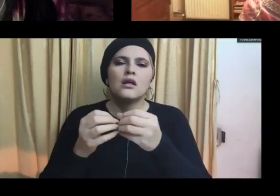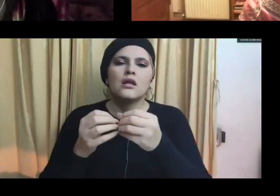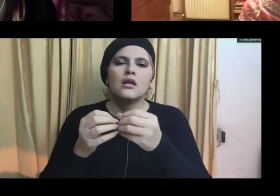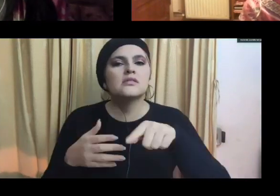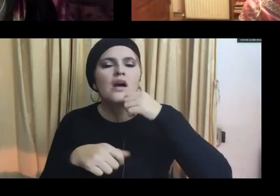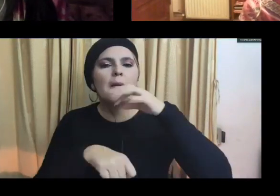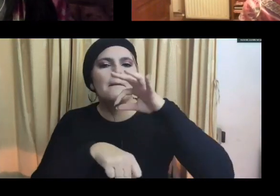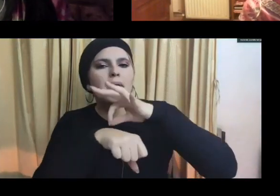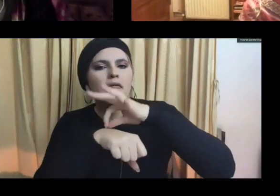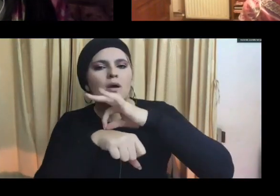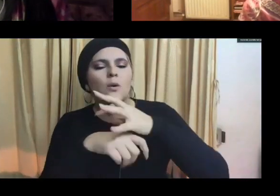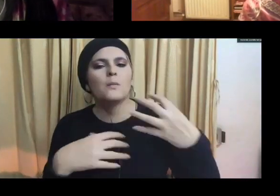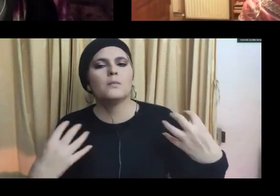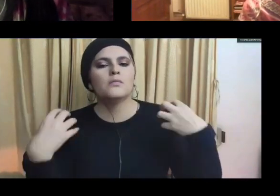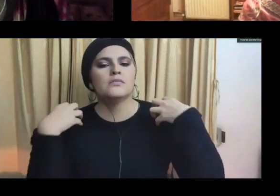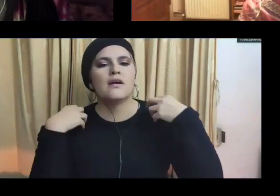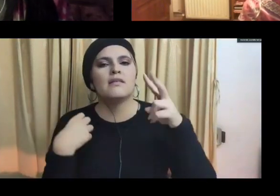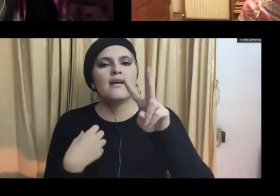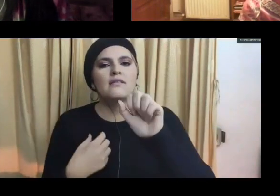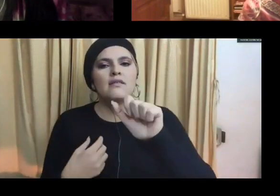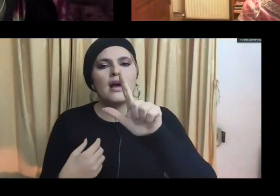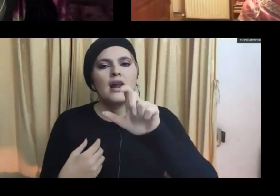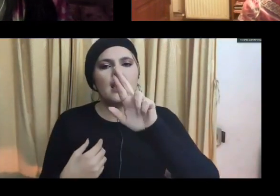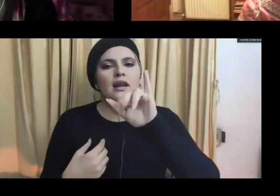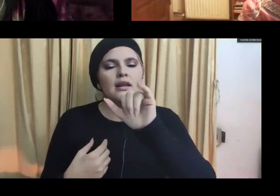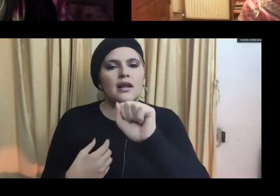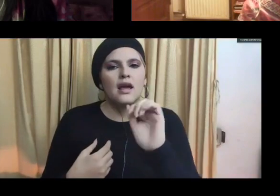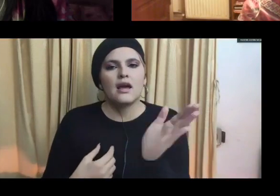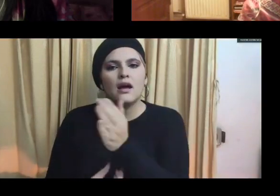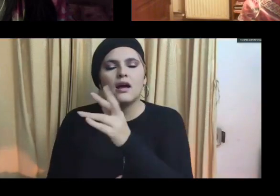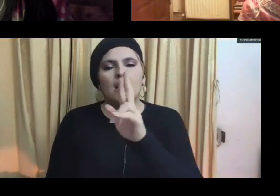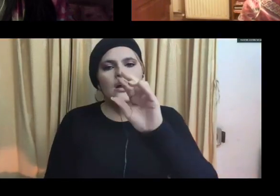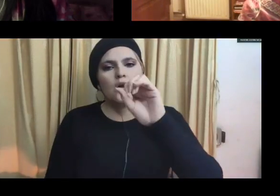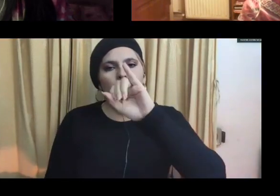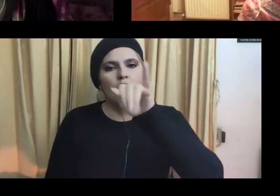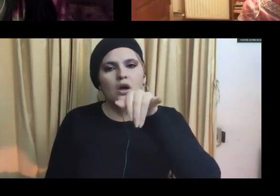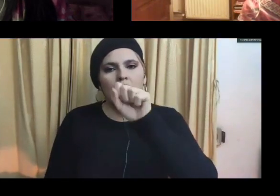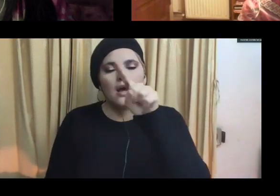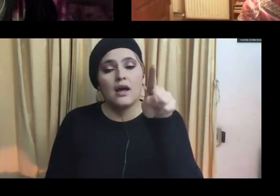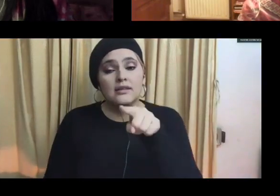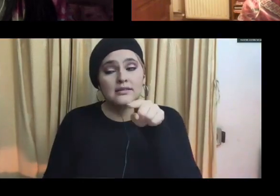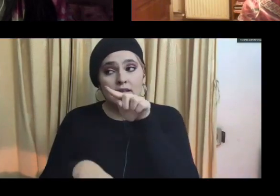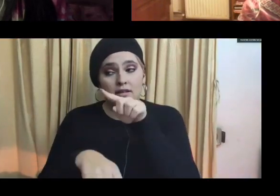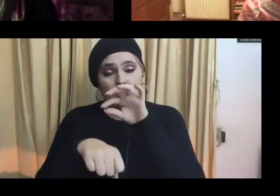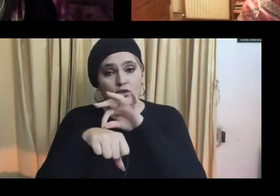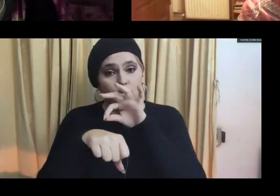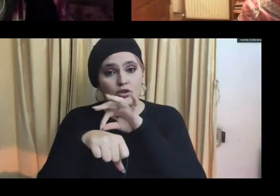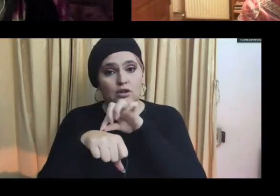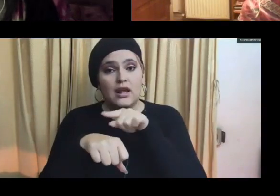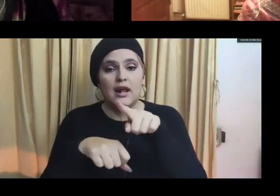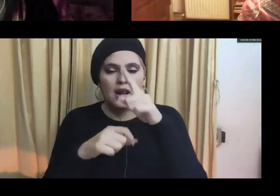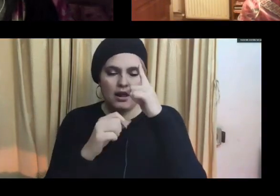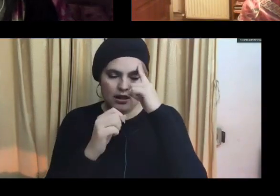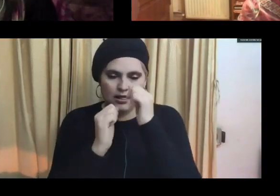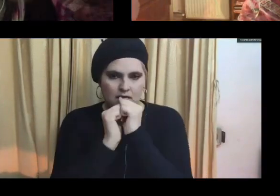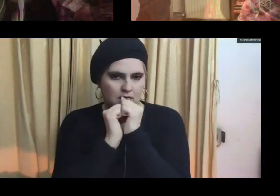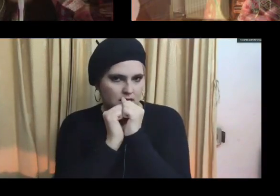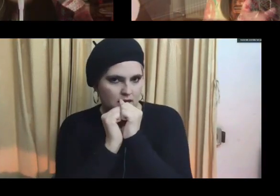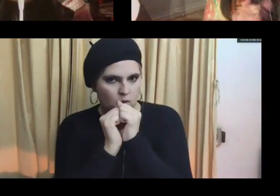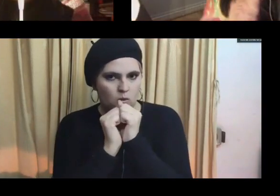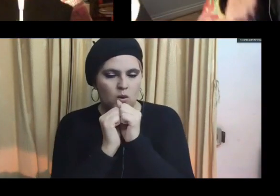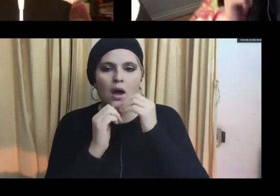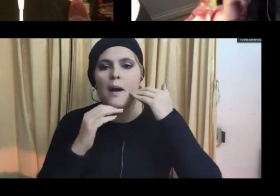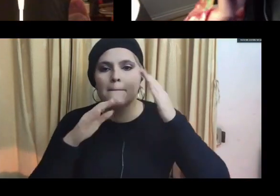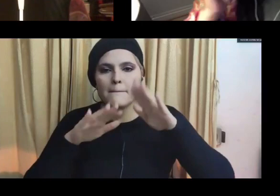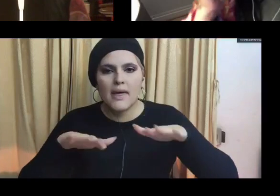Valeria Rojas. Recordar que la doctora Valeria es neuropediatra, neuróloga infantil, máster